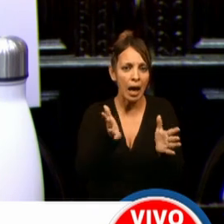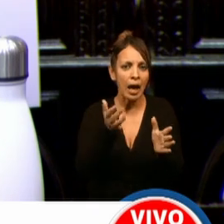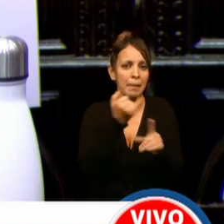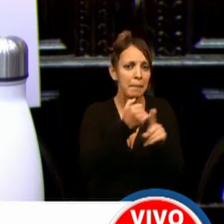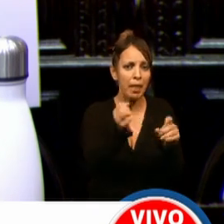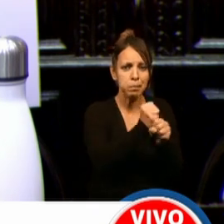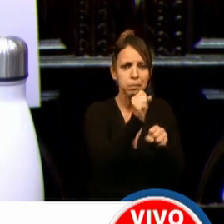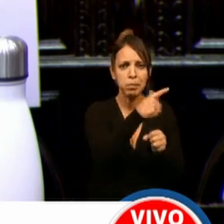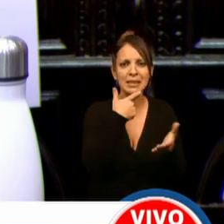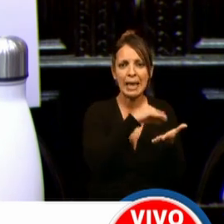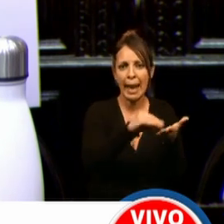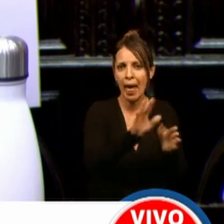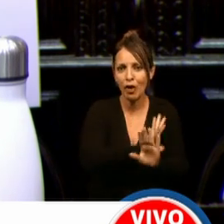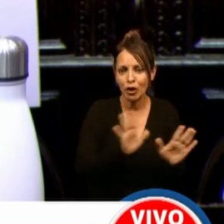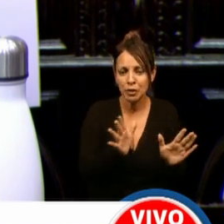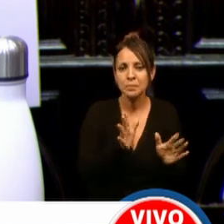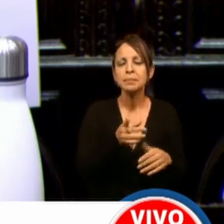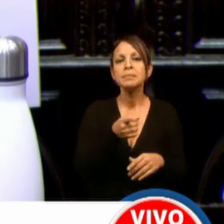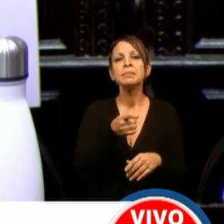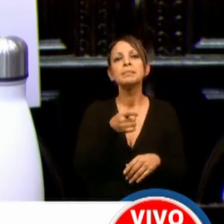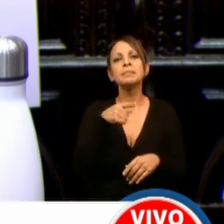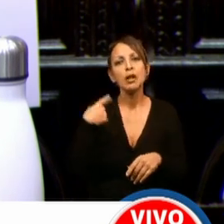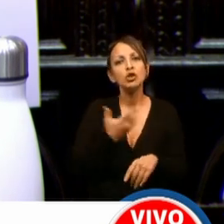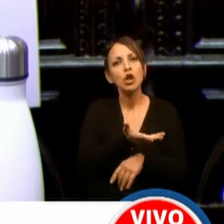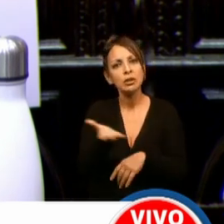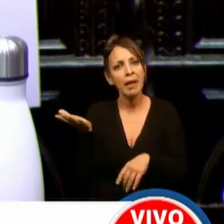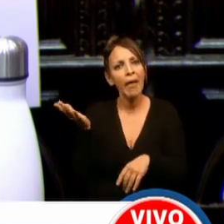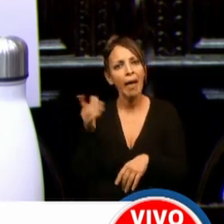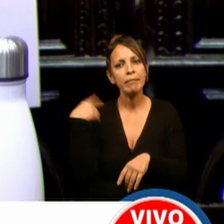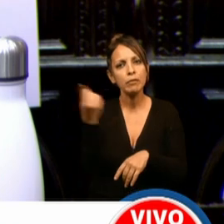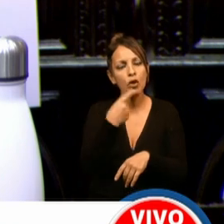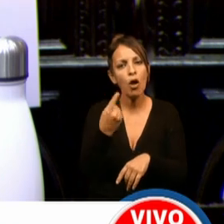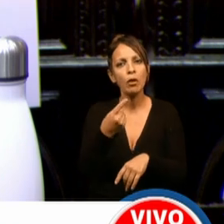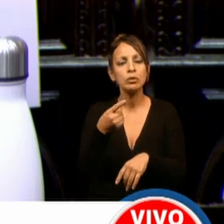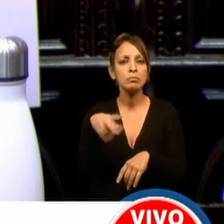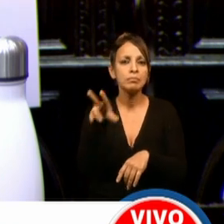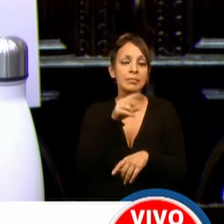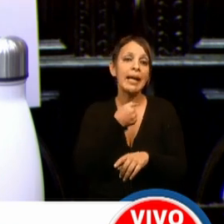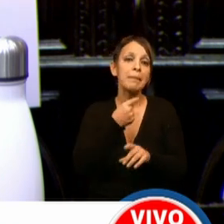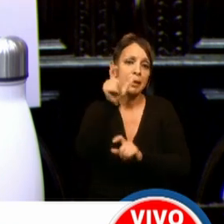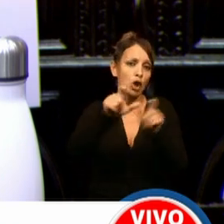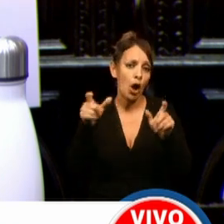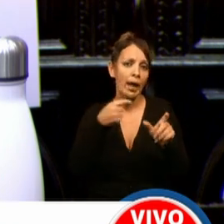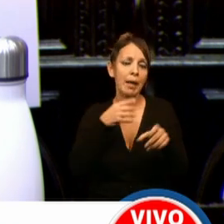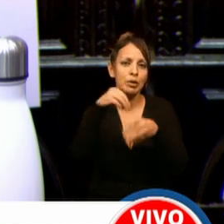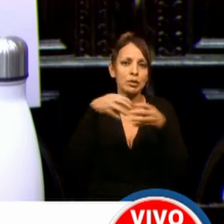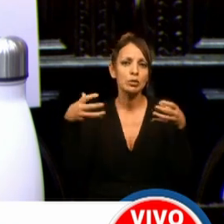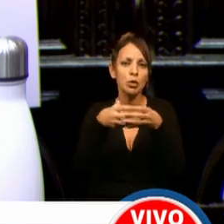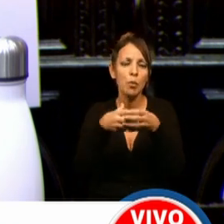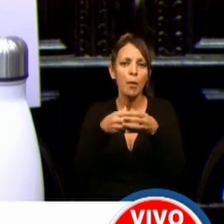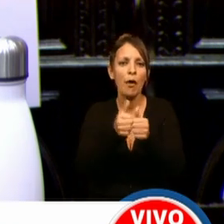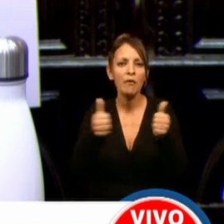media sanción desde el senado la sociedad que todas y todos por lo menos quienes integramos el frente de todos